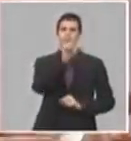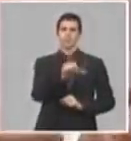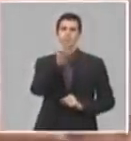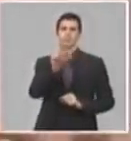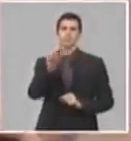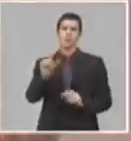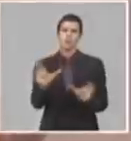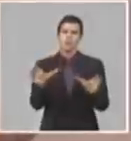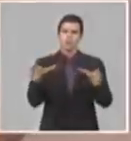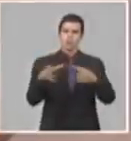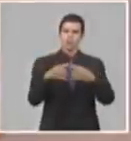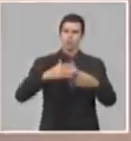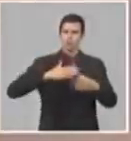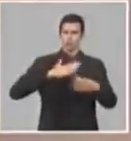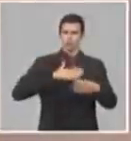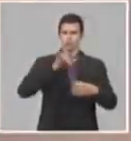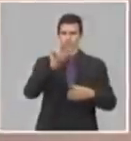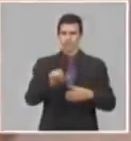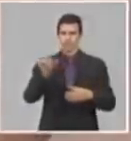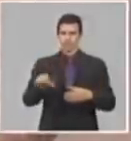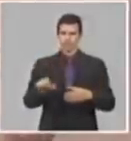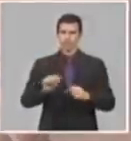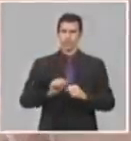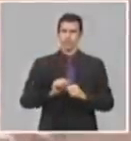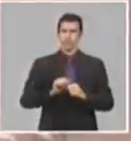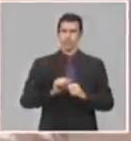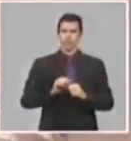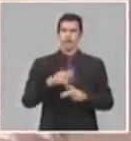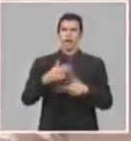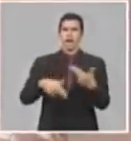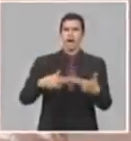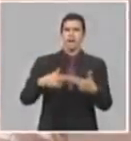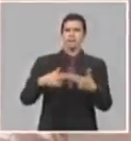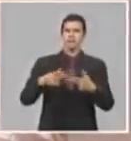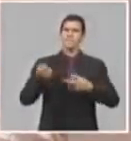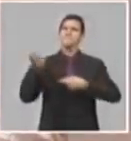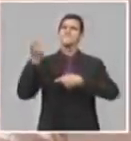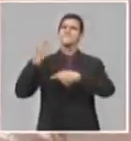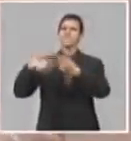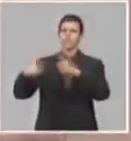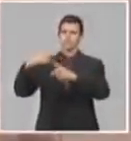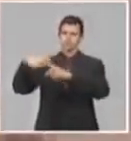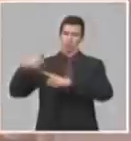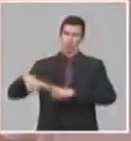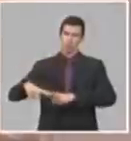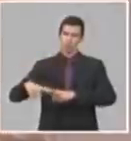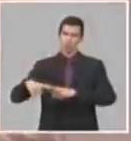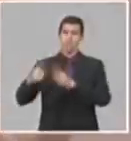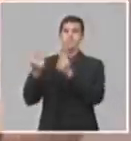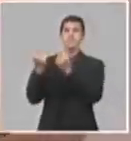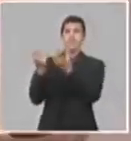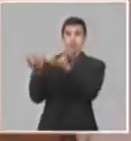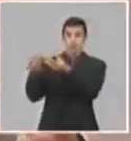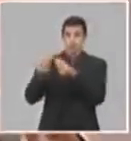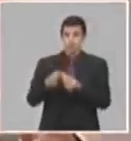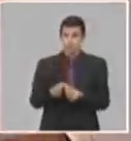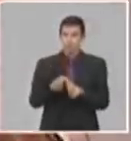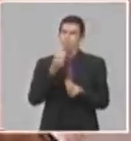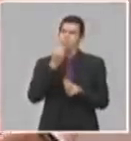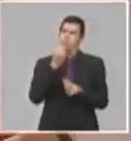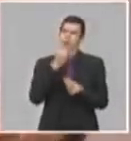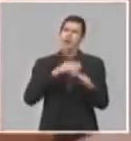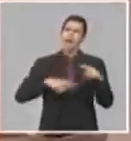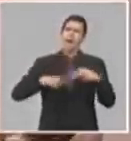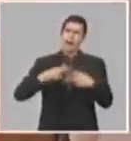lo posible de que esto se encadene en el interno de la economía. Si podemos lograr que nuestra industria o nuestra